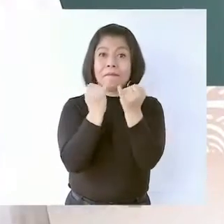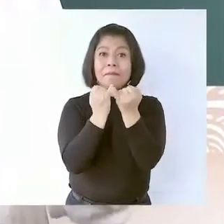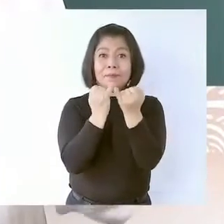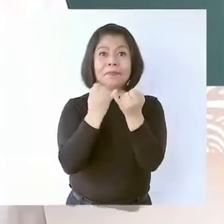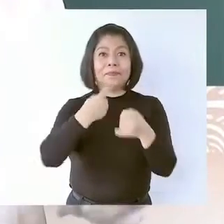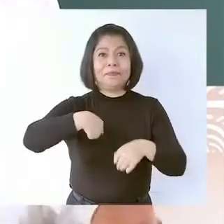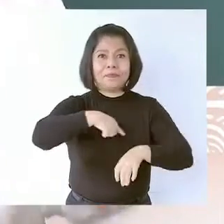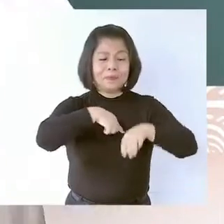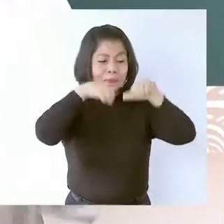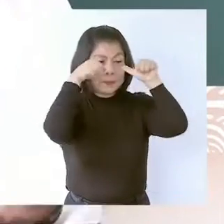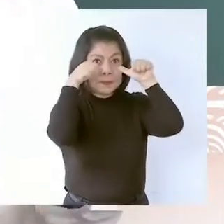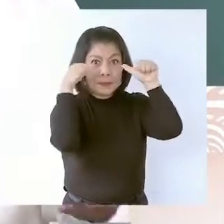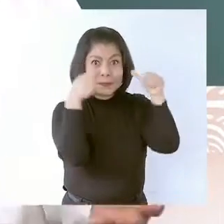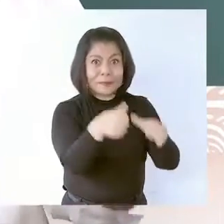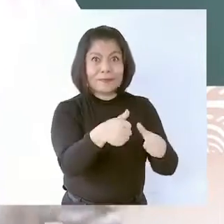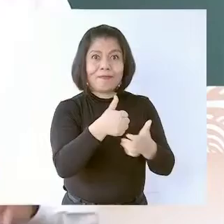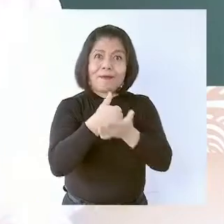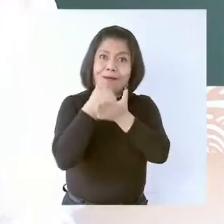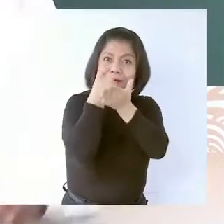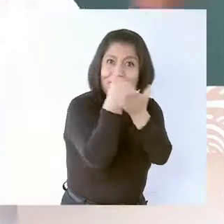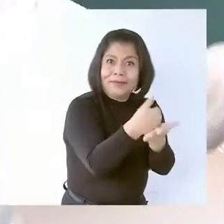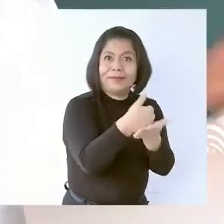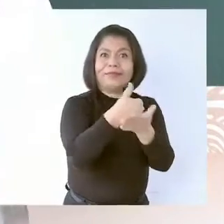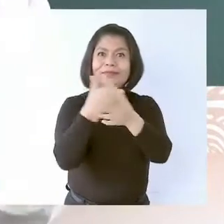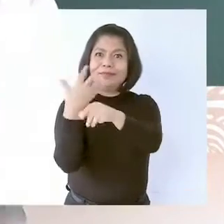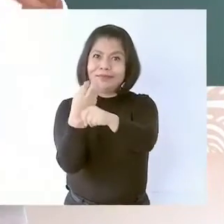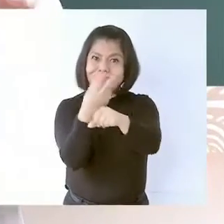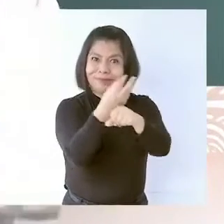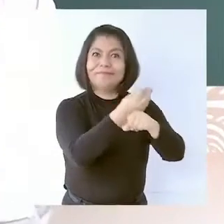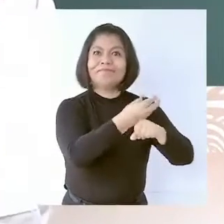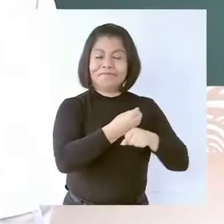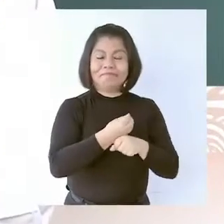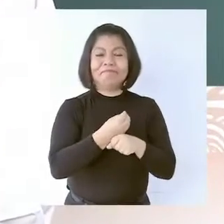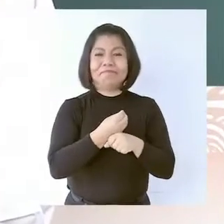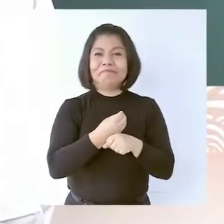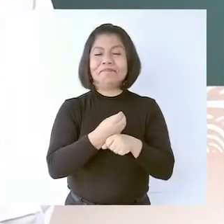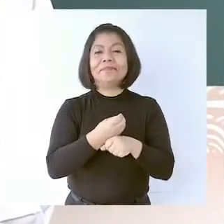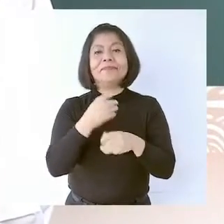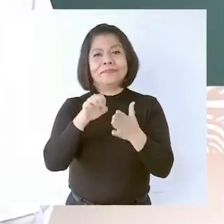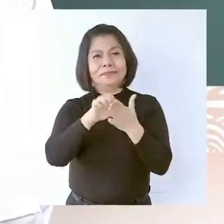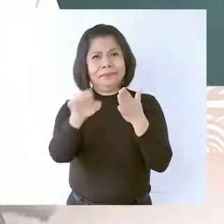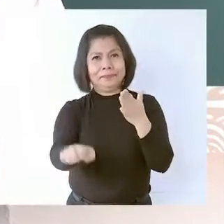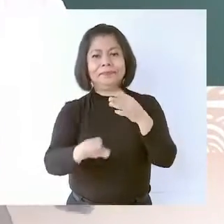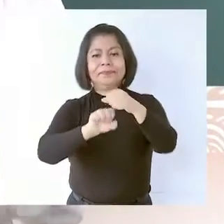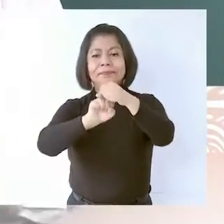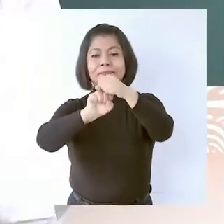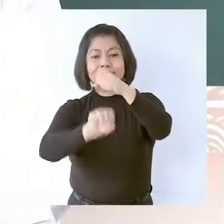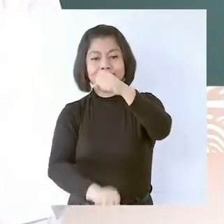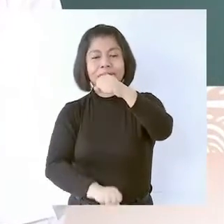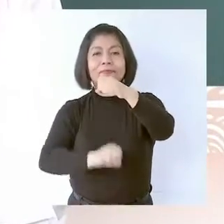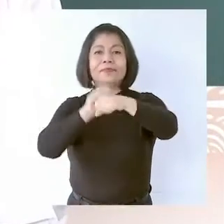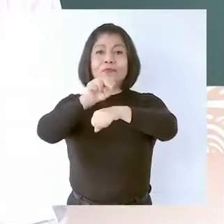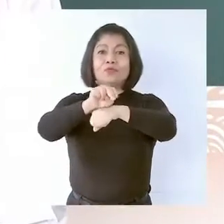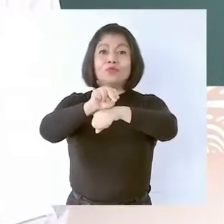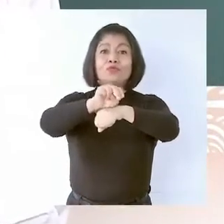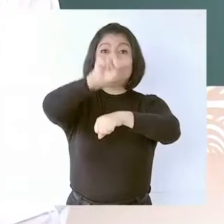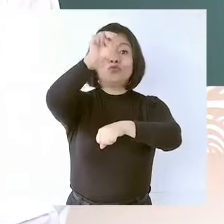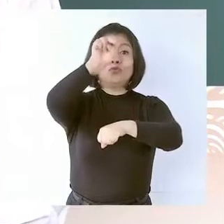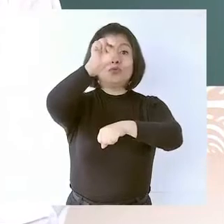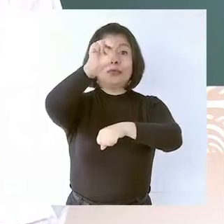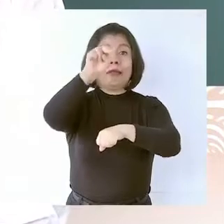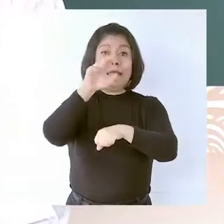porque hay una gran diferencia entre el sur y el norte. En el sur hay más